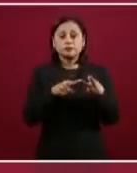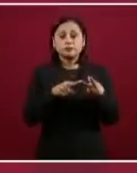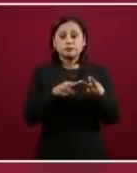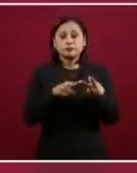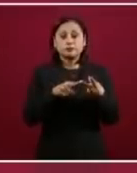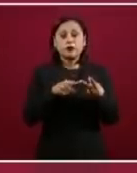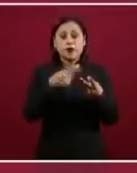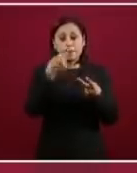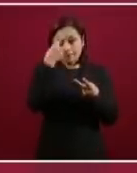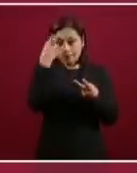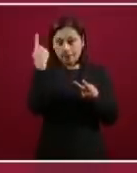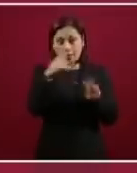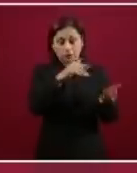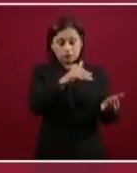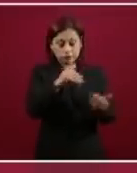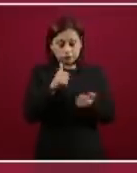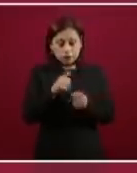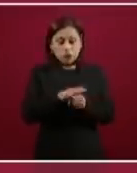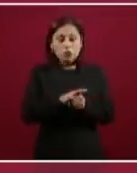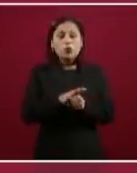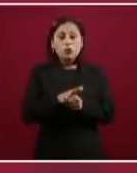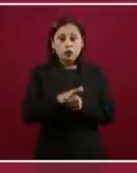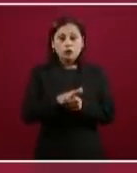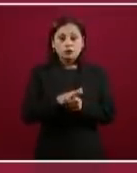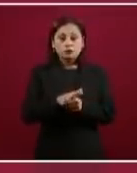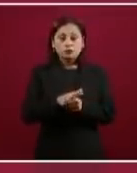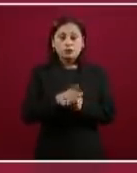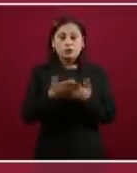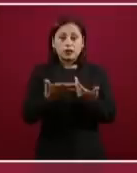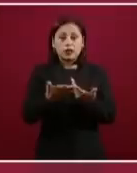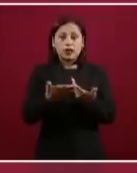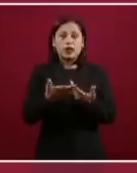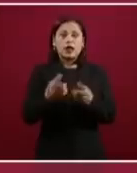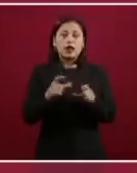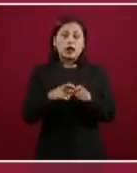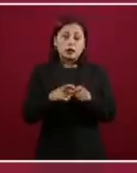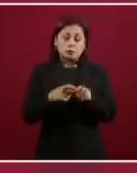de ingresos va a ser el aumento en el crecimiento.